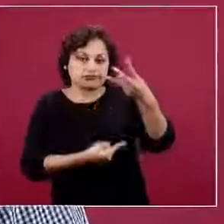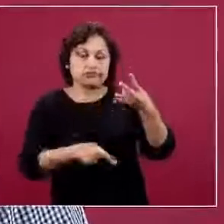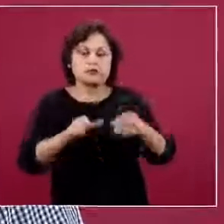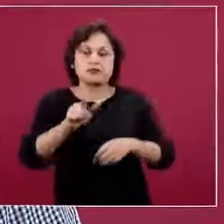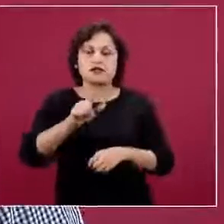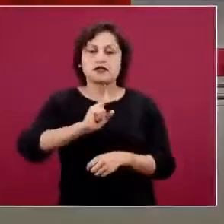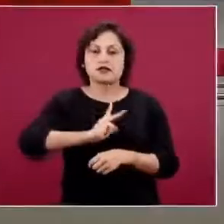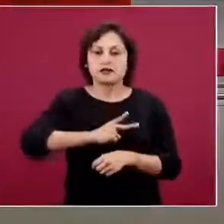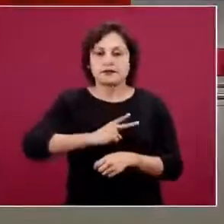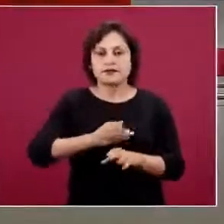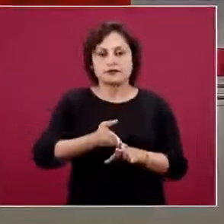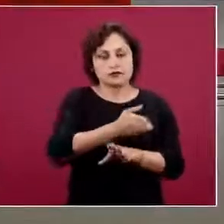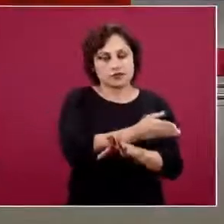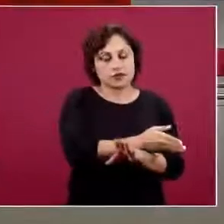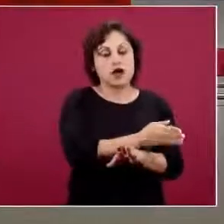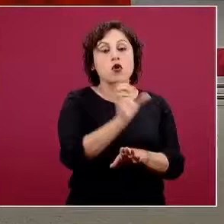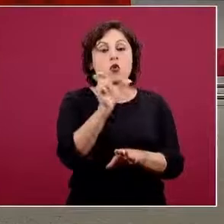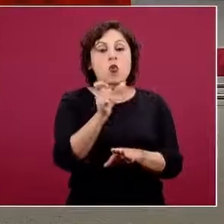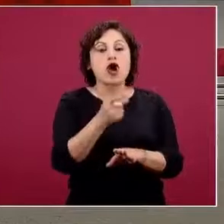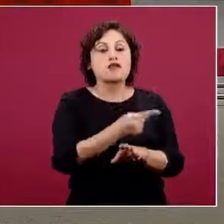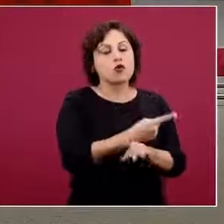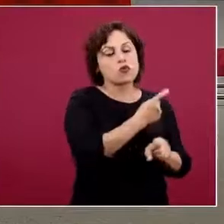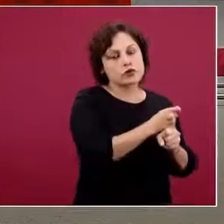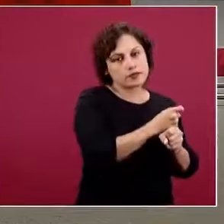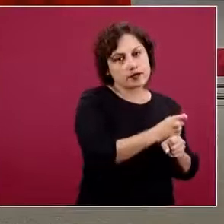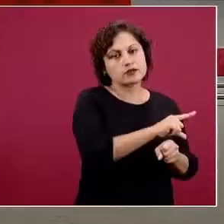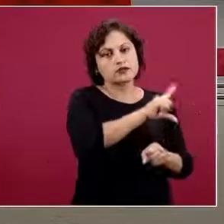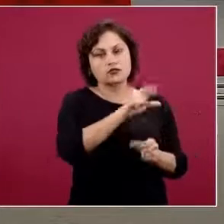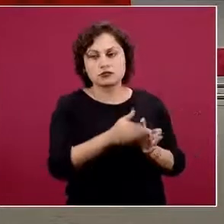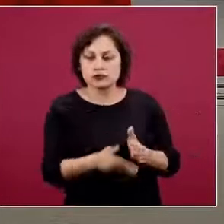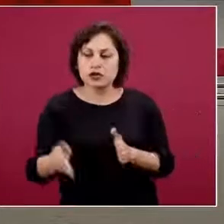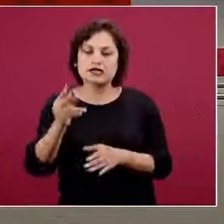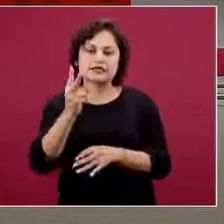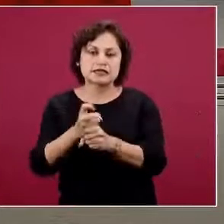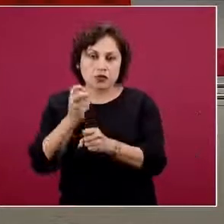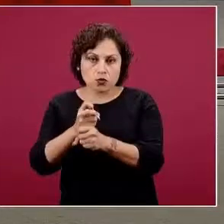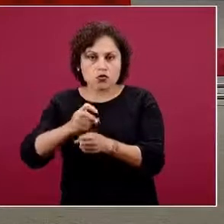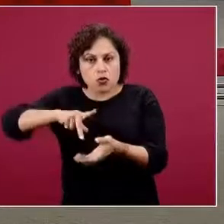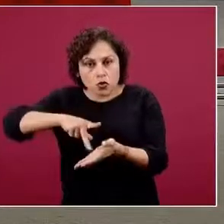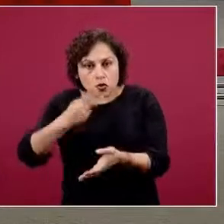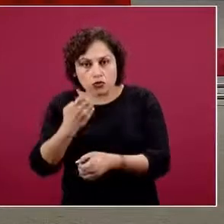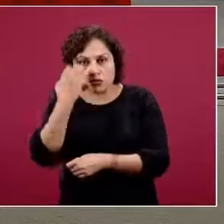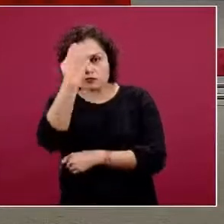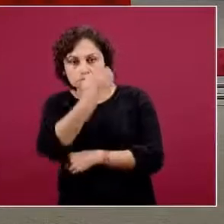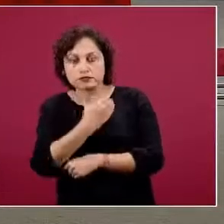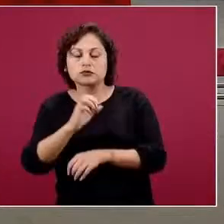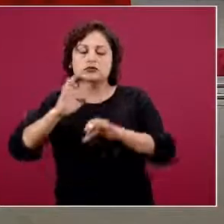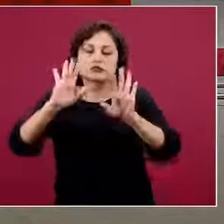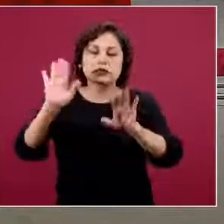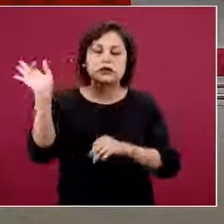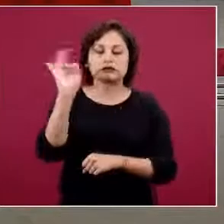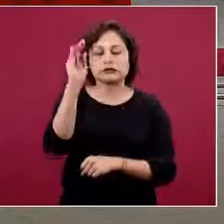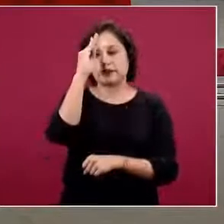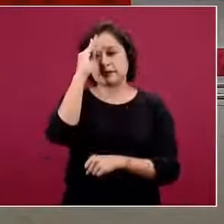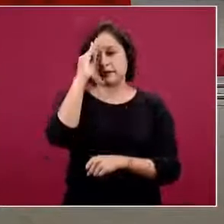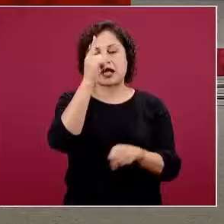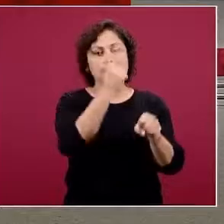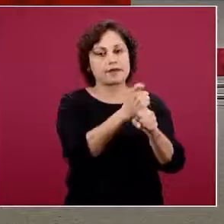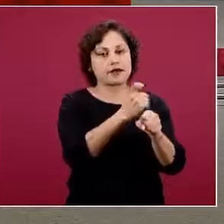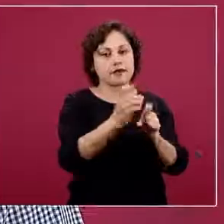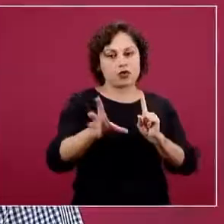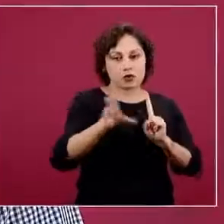diferentes, entonces sí habría que descartar, ¿no? Si en un momento la persona primero se infectó de un virus y después, sobre todo si